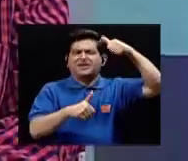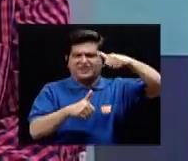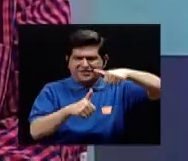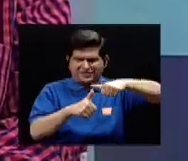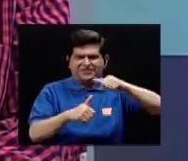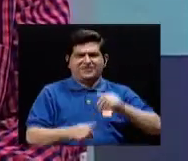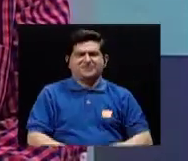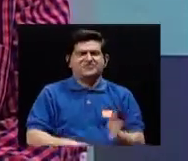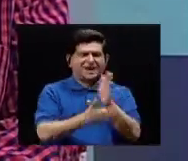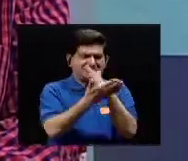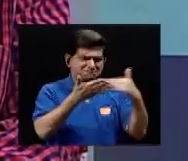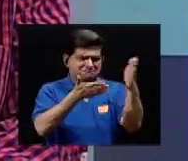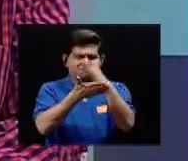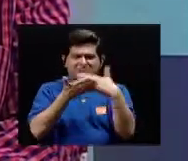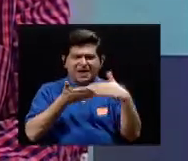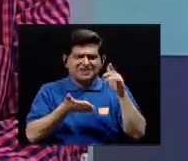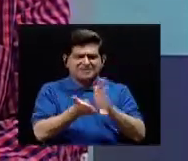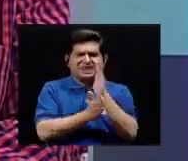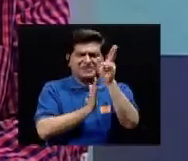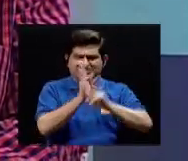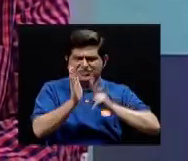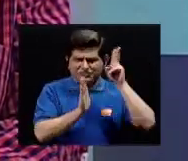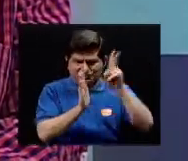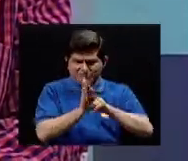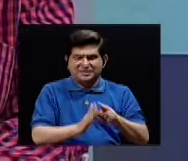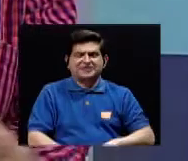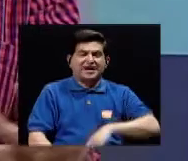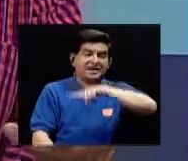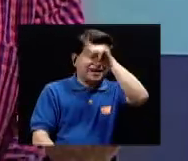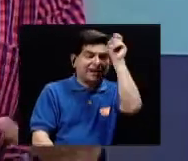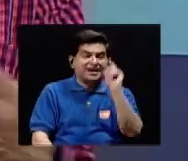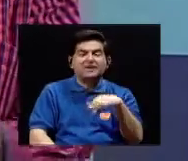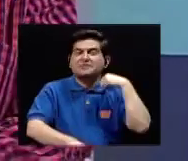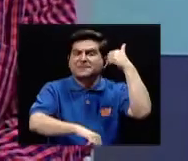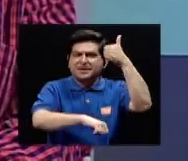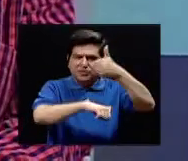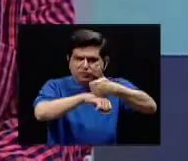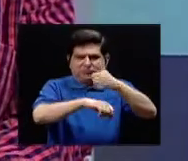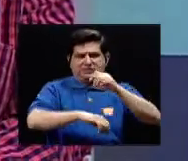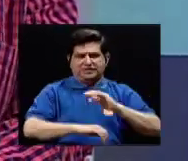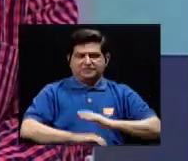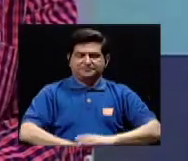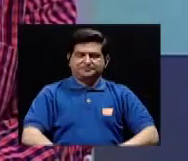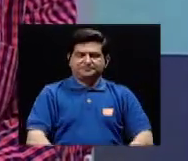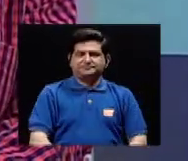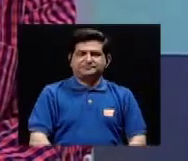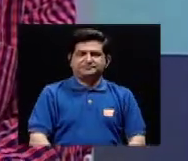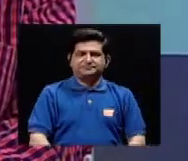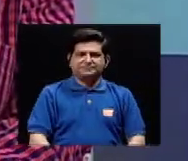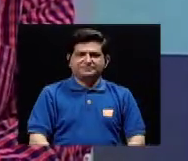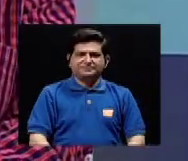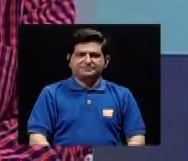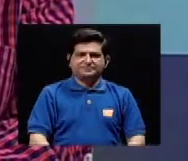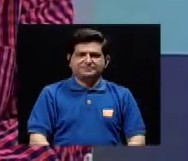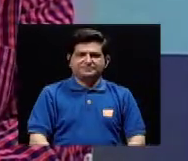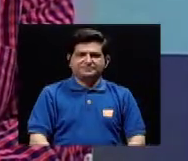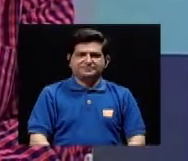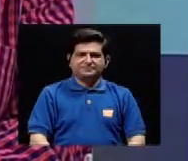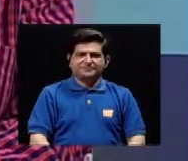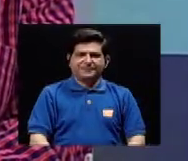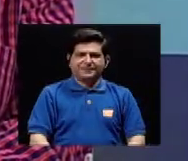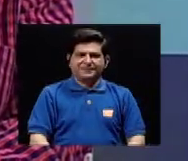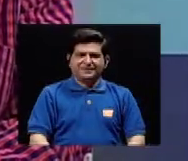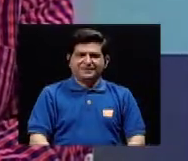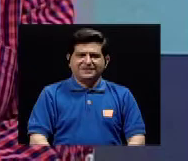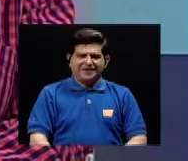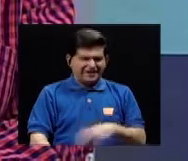recordar un fragmento de este documental, pues la pregunta que se impone es, ¿a quién,